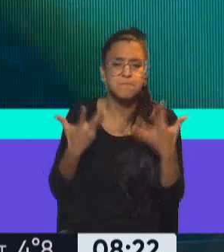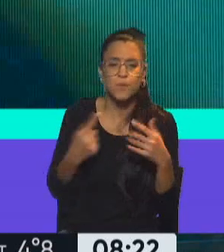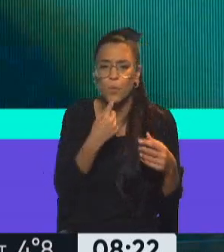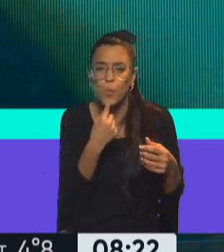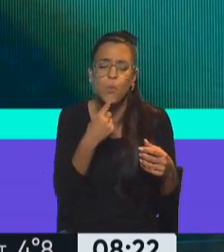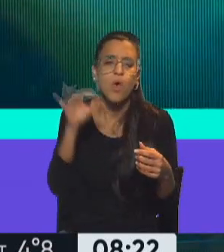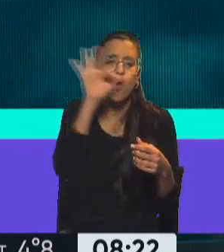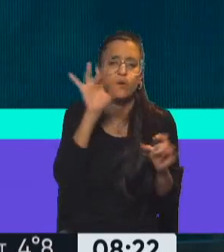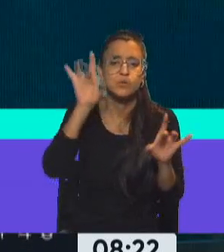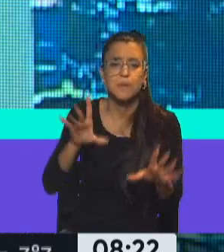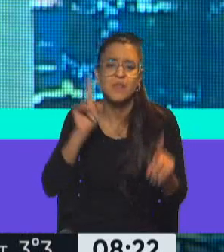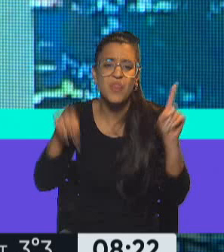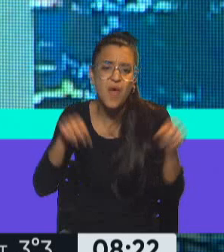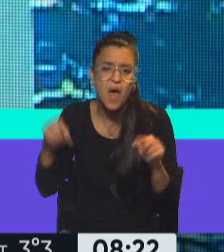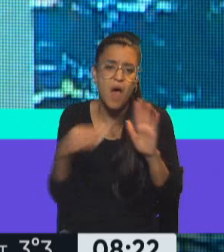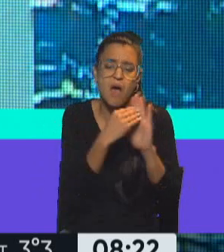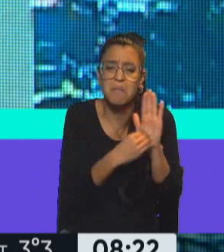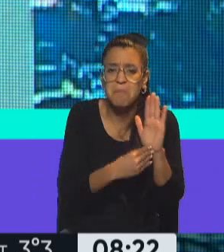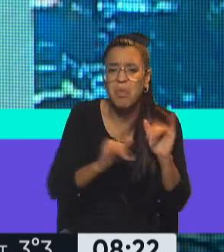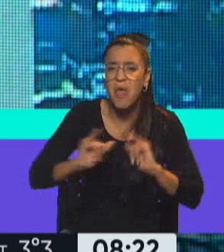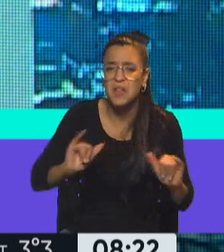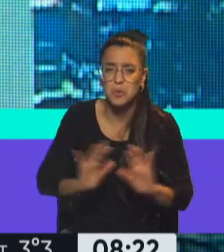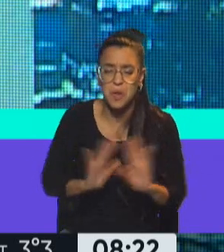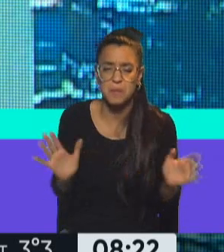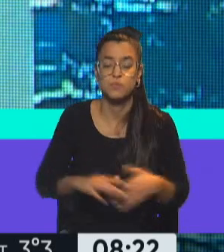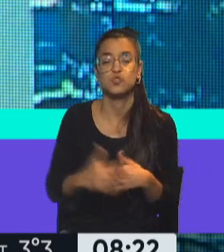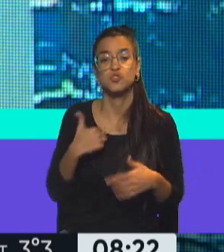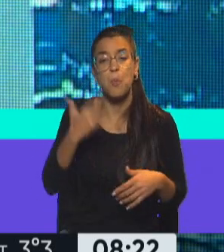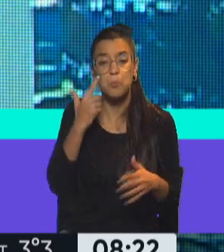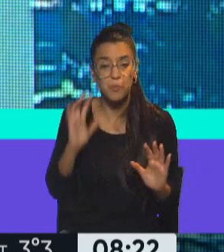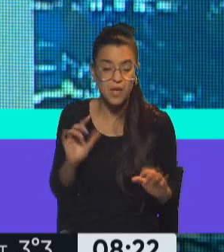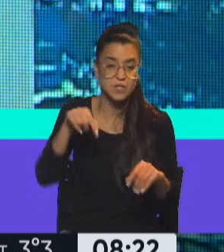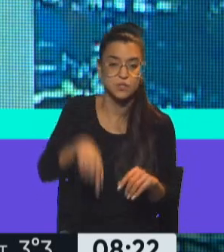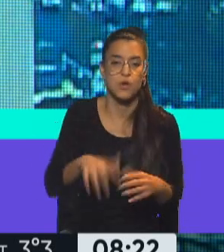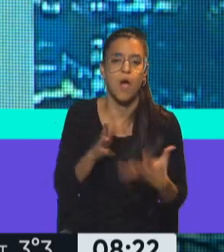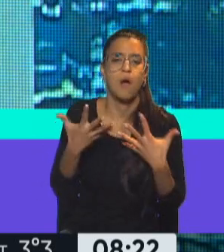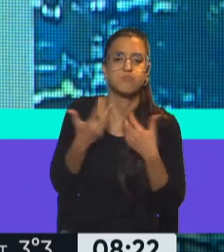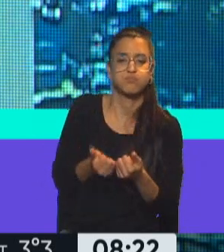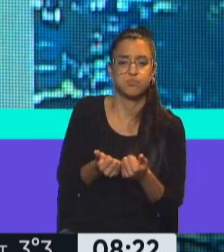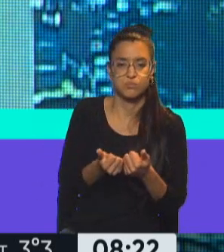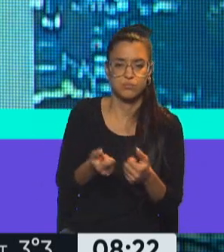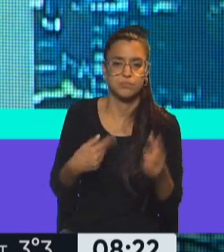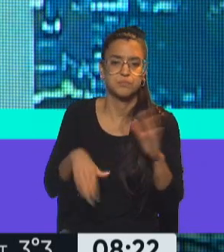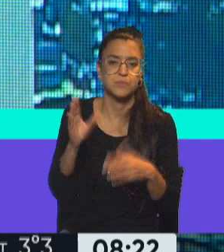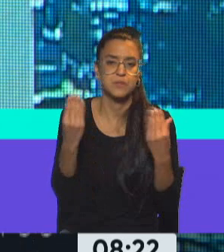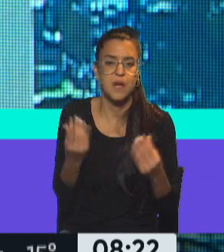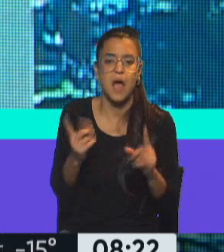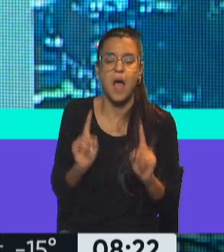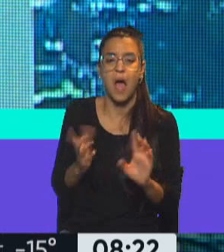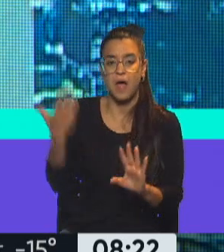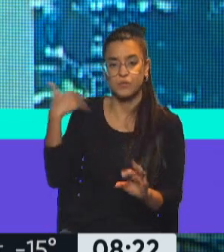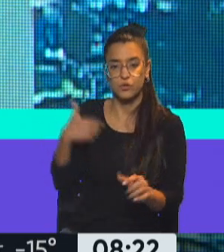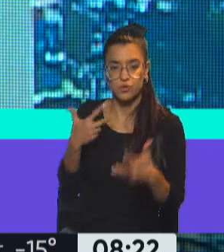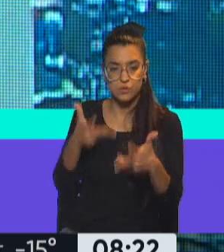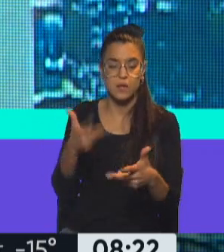interrogante o simplemente un dato estadístico? No, yo creo que acá digamos, el respaldo del uso está en base a lo que decía antes,